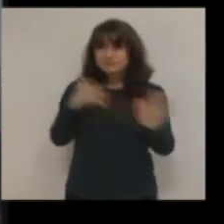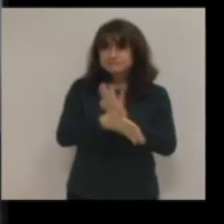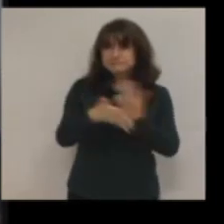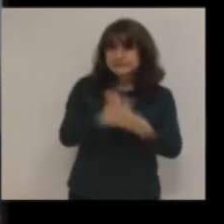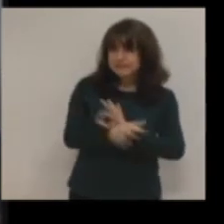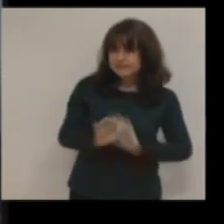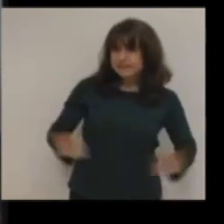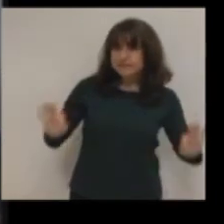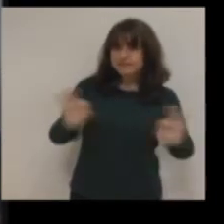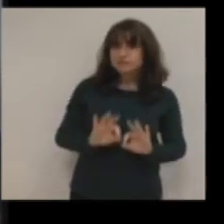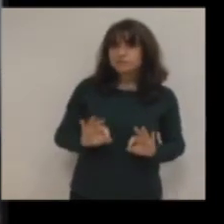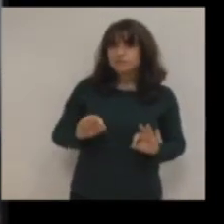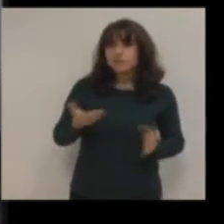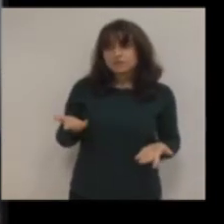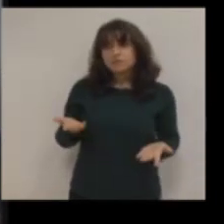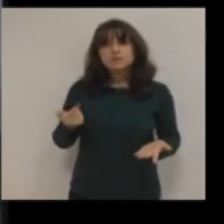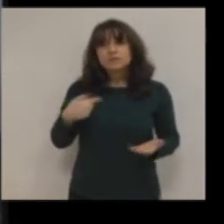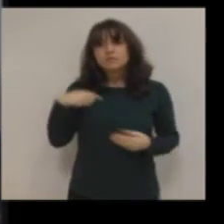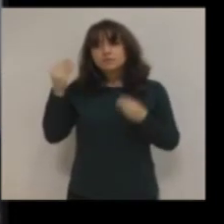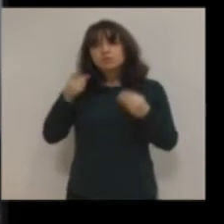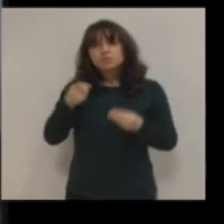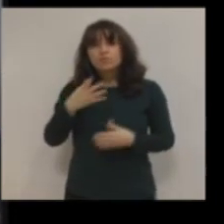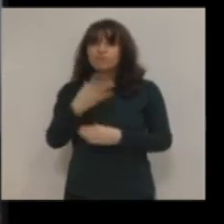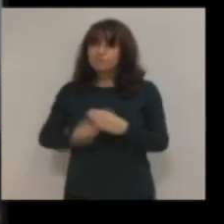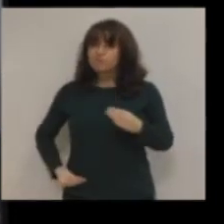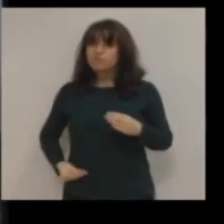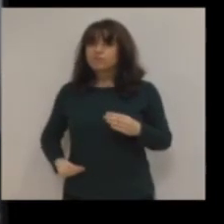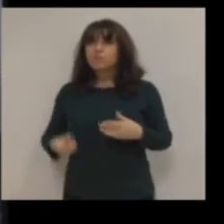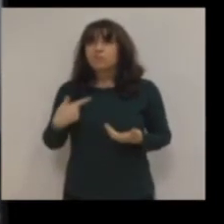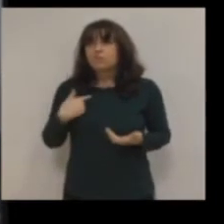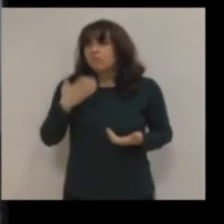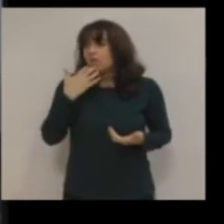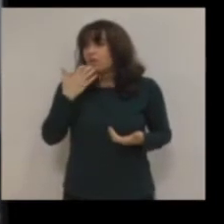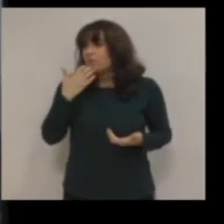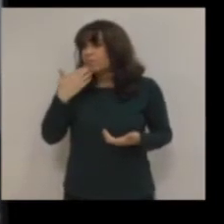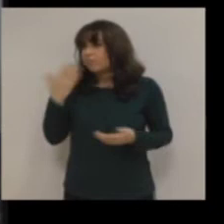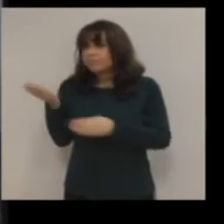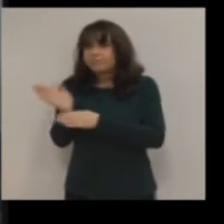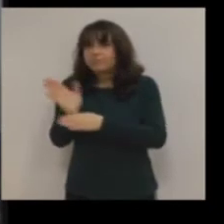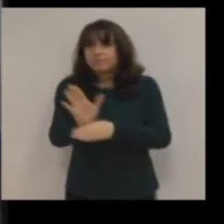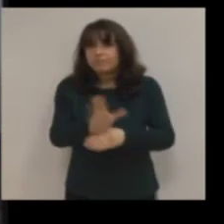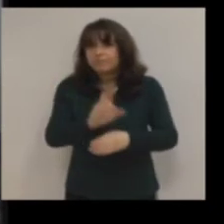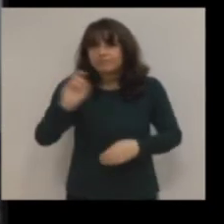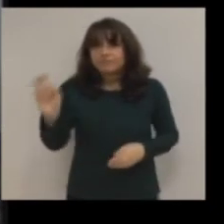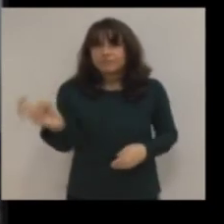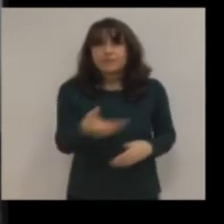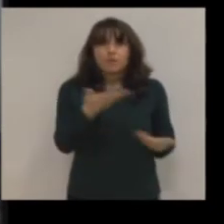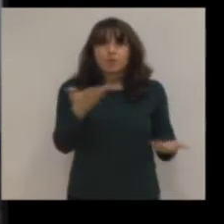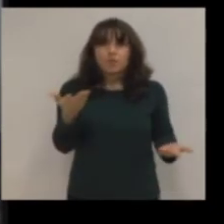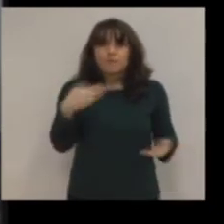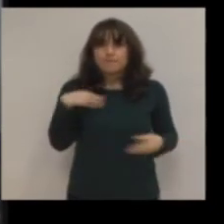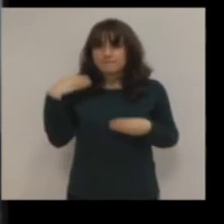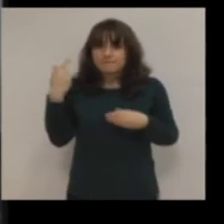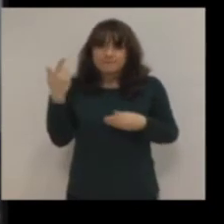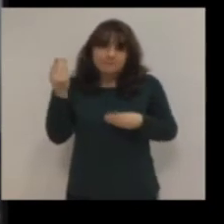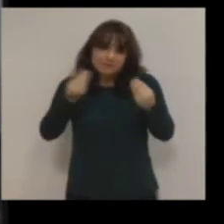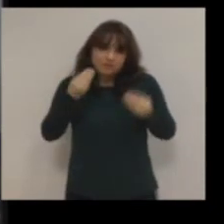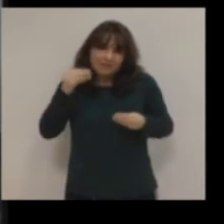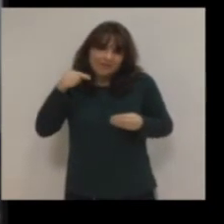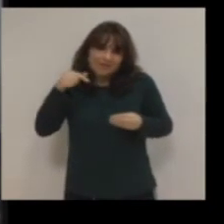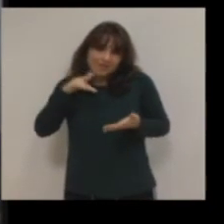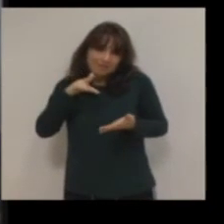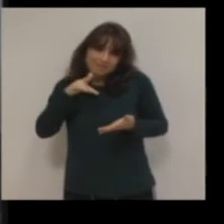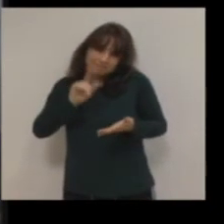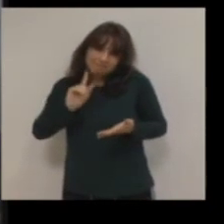eso incurren en un grave error. Podría poner muchos ejemplos, pero creo que no es el foro adecuado. Y